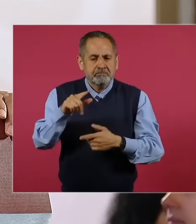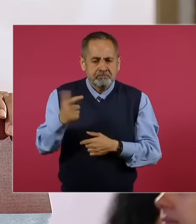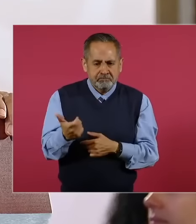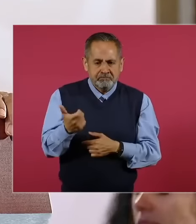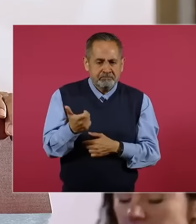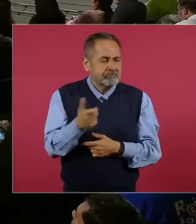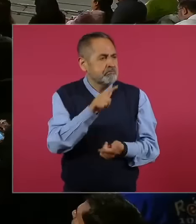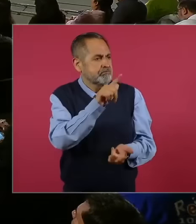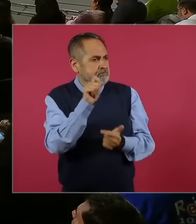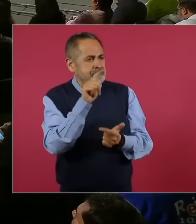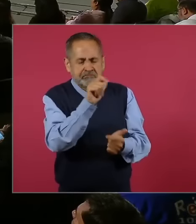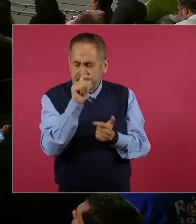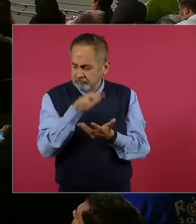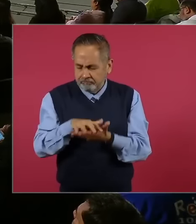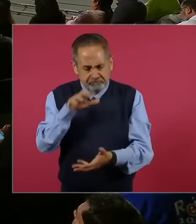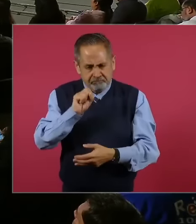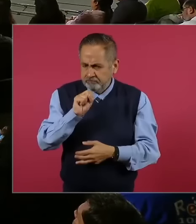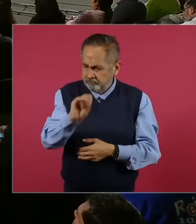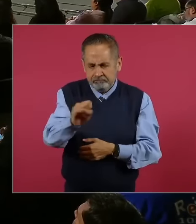porque